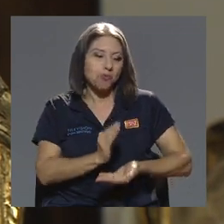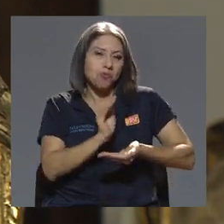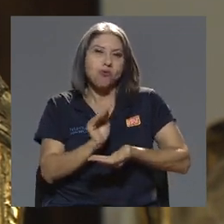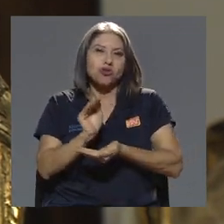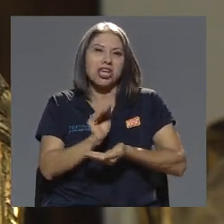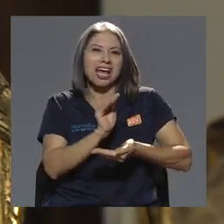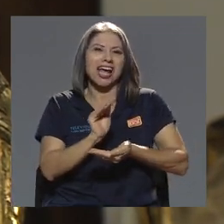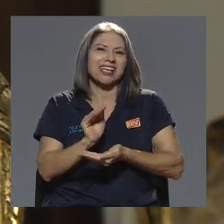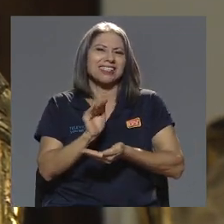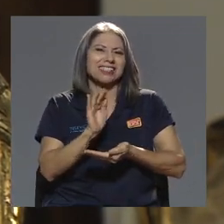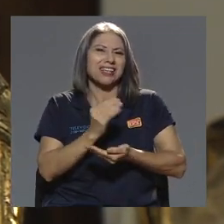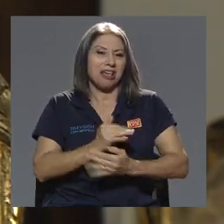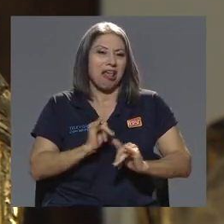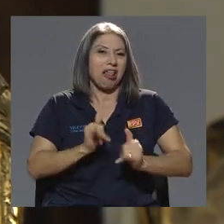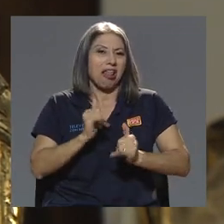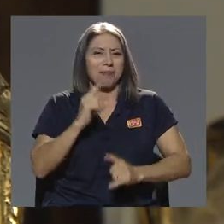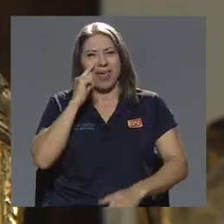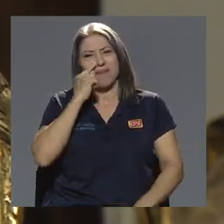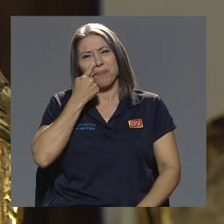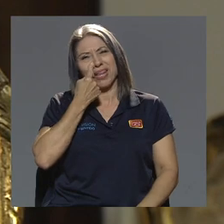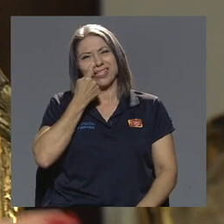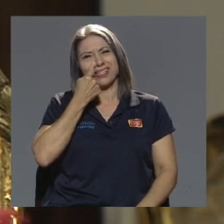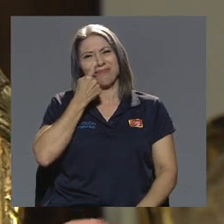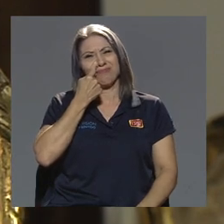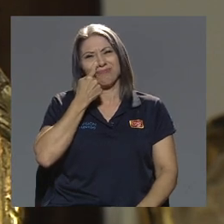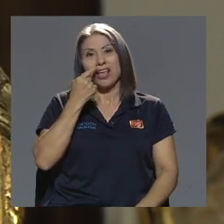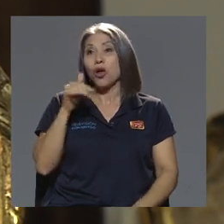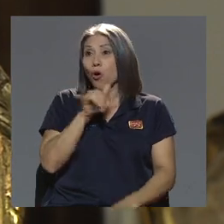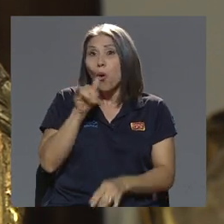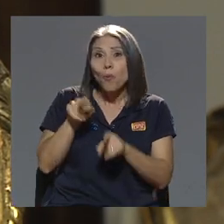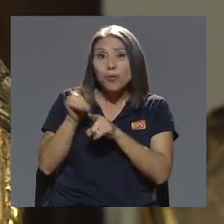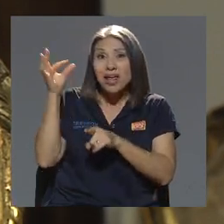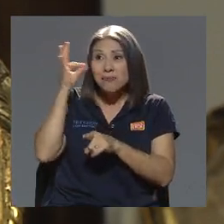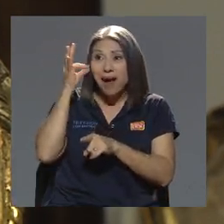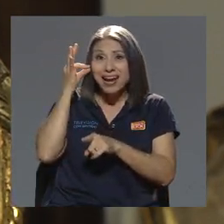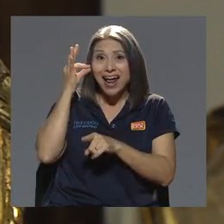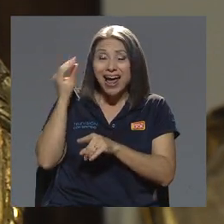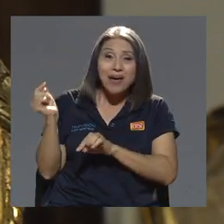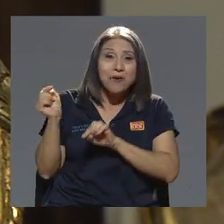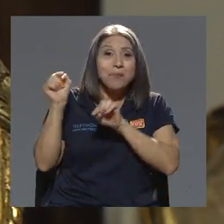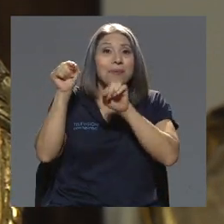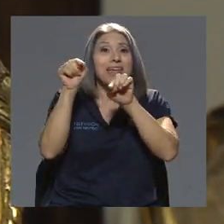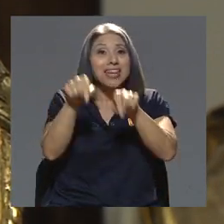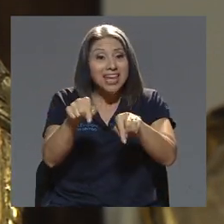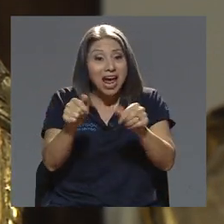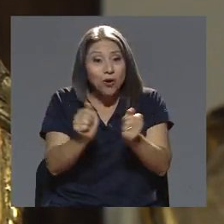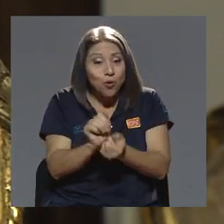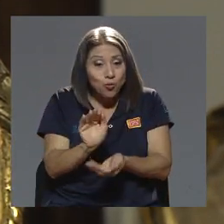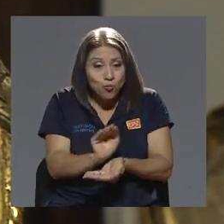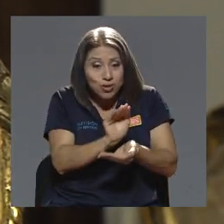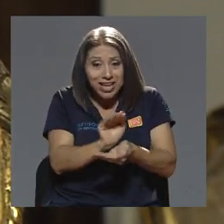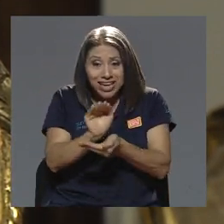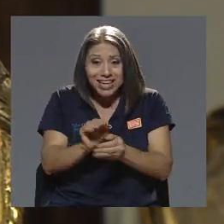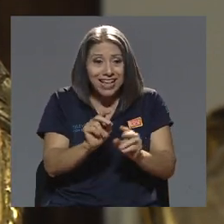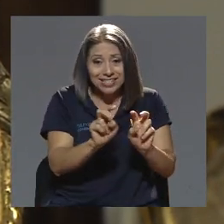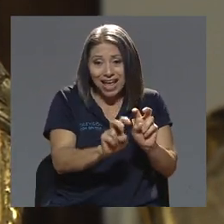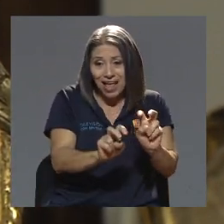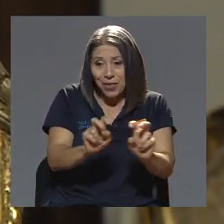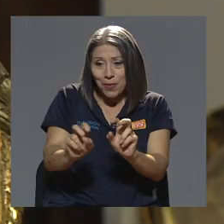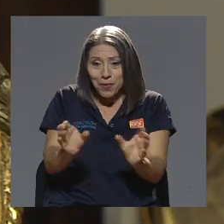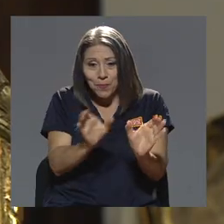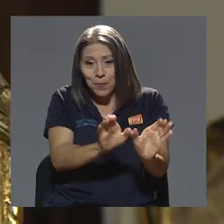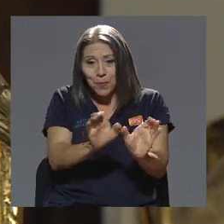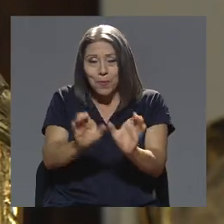Yo llegar de la escuela, como llegaba mi hermana, a poner las muñequitas para jugar a la escuelita, me parecía